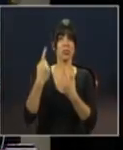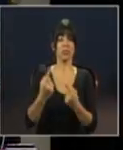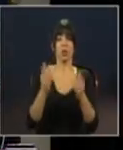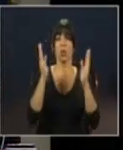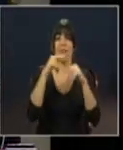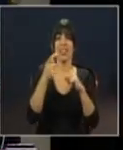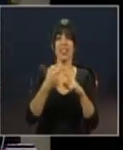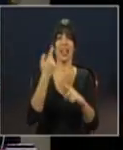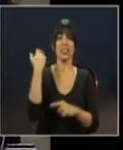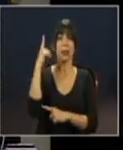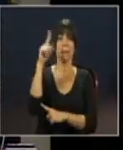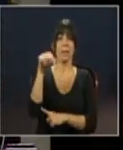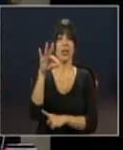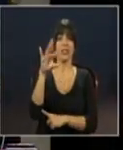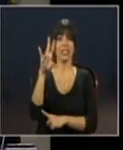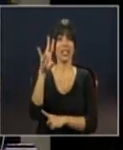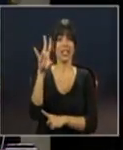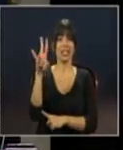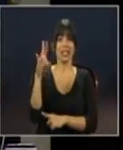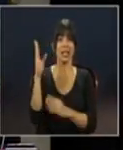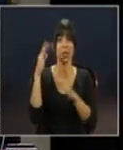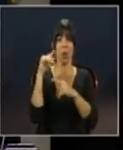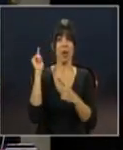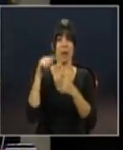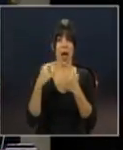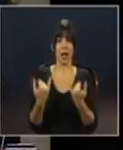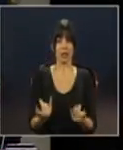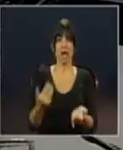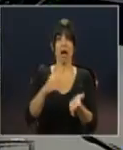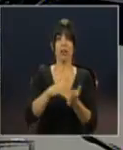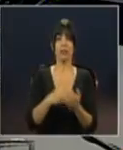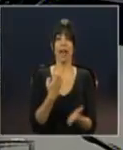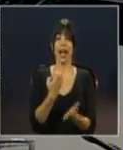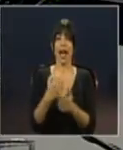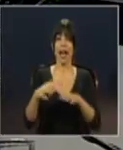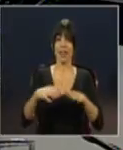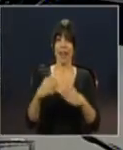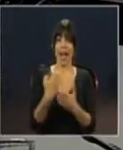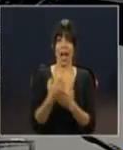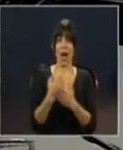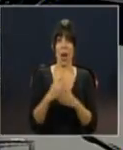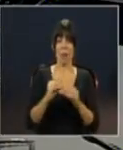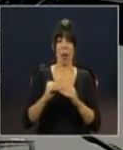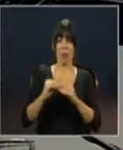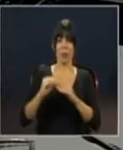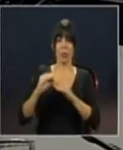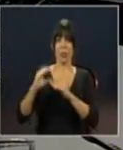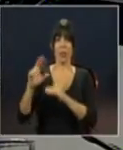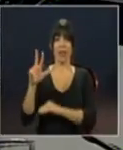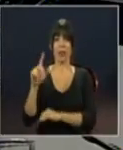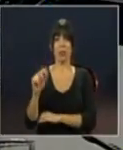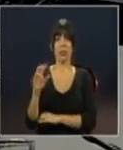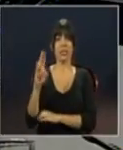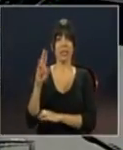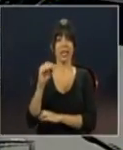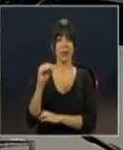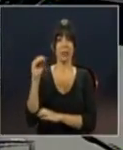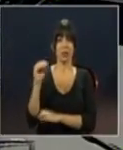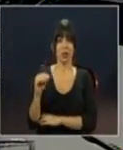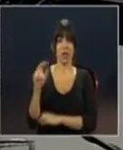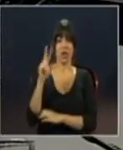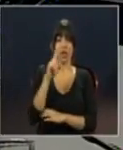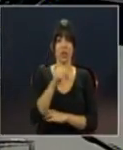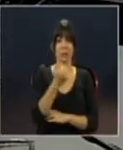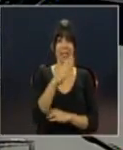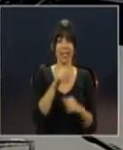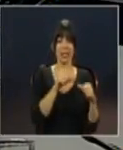desde 1977. La actividad económica creció a un ritmo del 3.7% en el